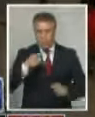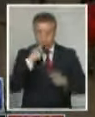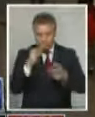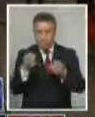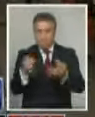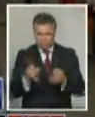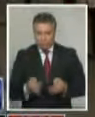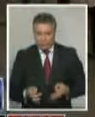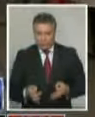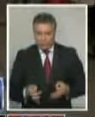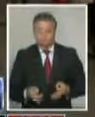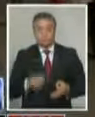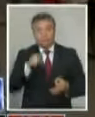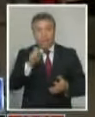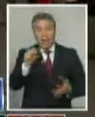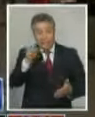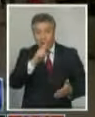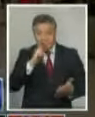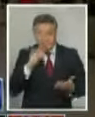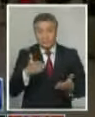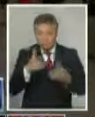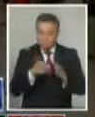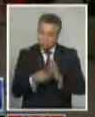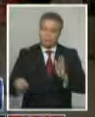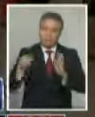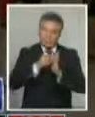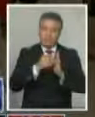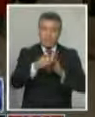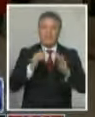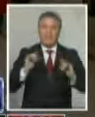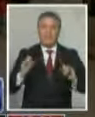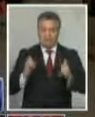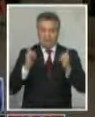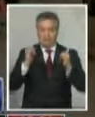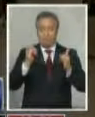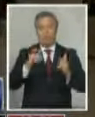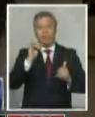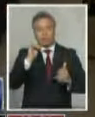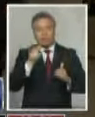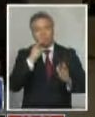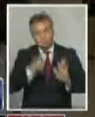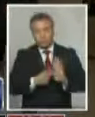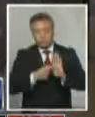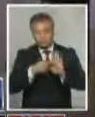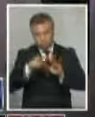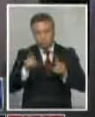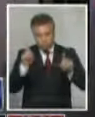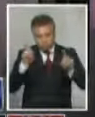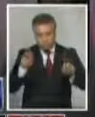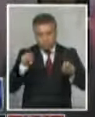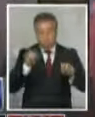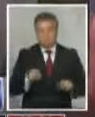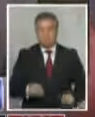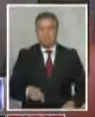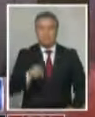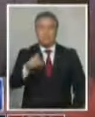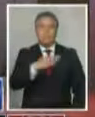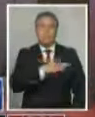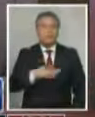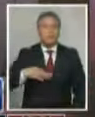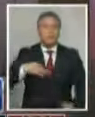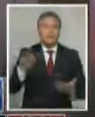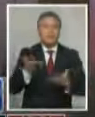y de esa forma tal agregarle dinamismo a nuestra demanda agregada y al producto a través de esta. Ministro, ¿qué responsabilidad tiene la